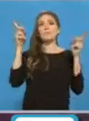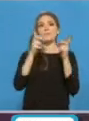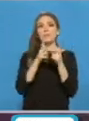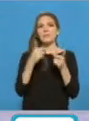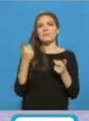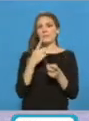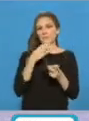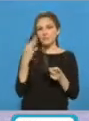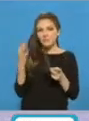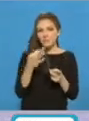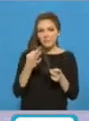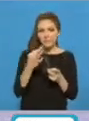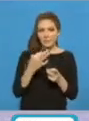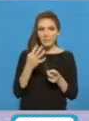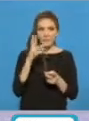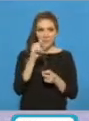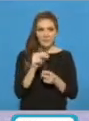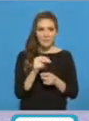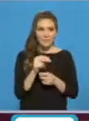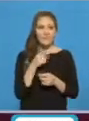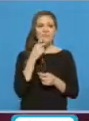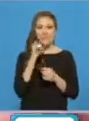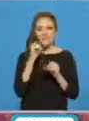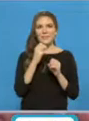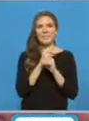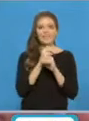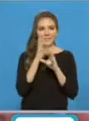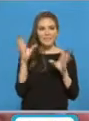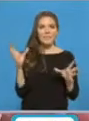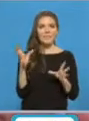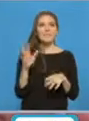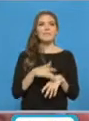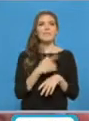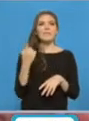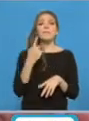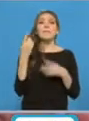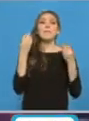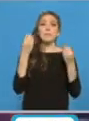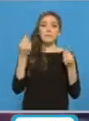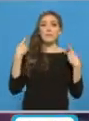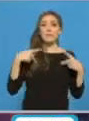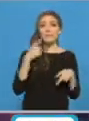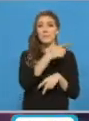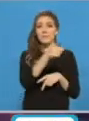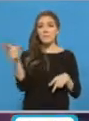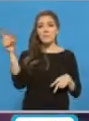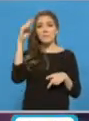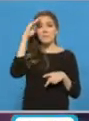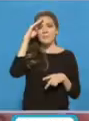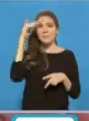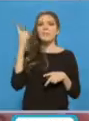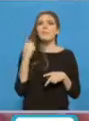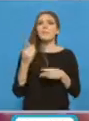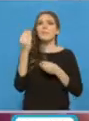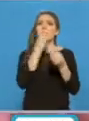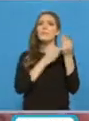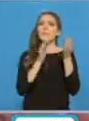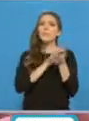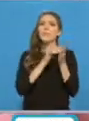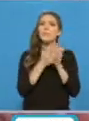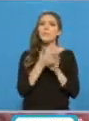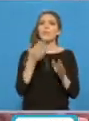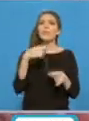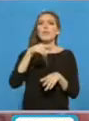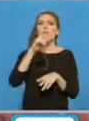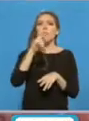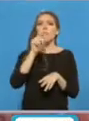mis taquitos, ¿no? Claro, pero fíjate bien esto, me encanta tu punto, porque hay mucha gente que piensa que si se come una tortilla de nopal, ya comió su